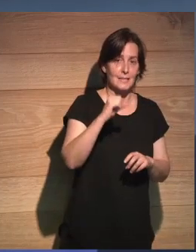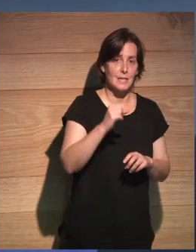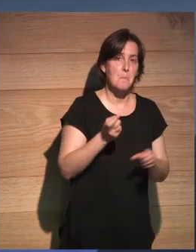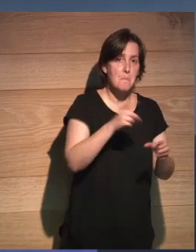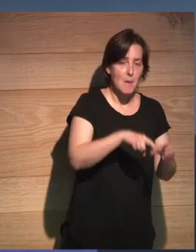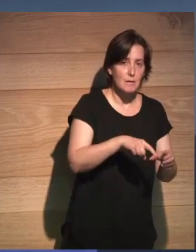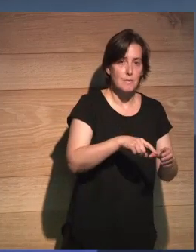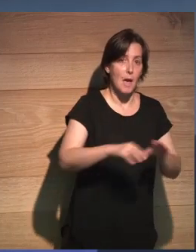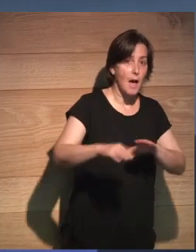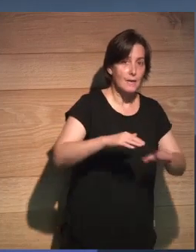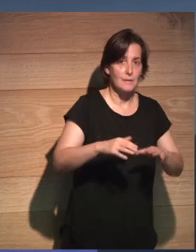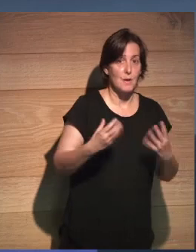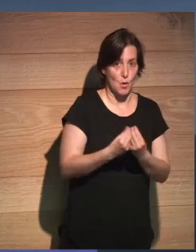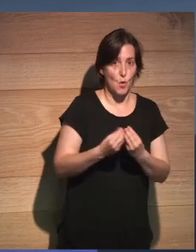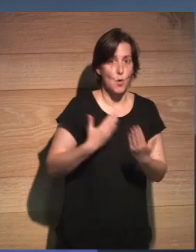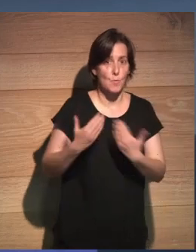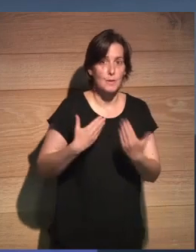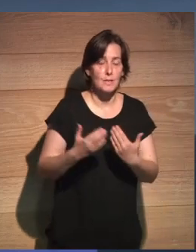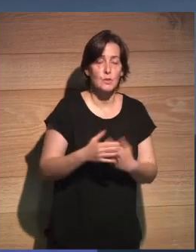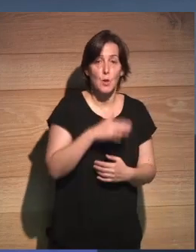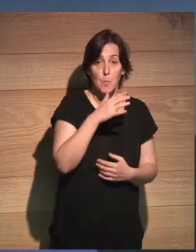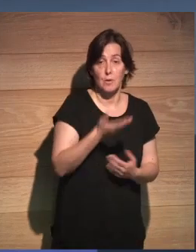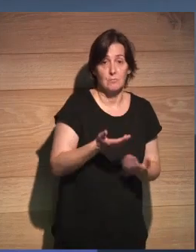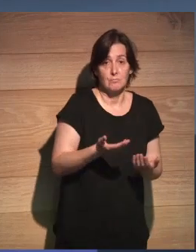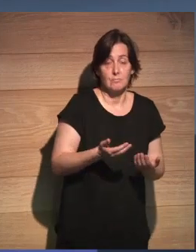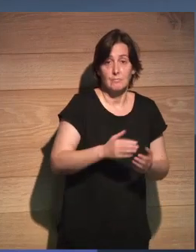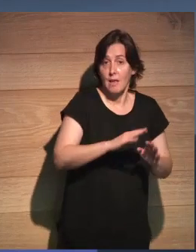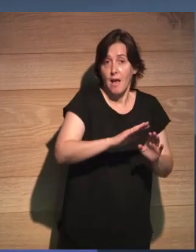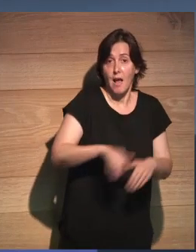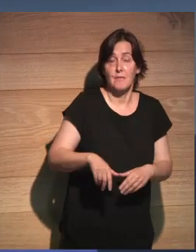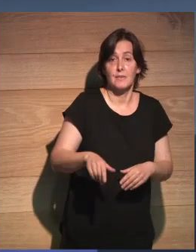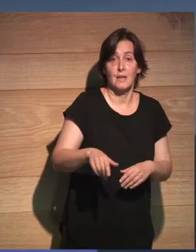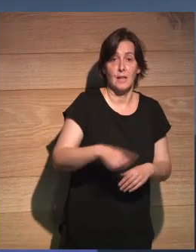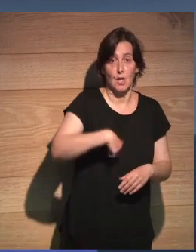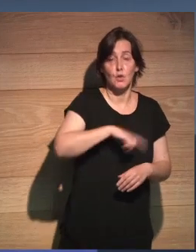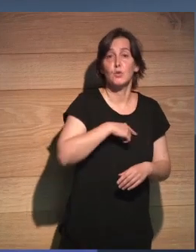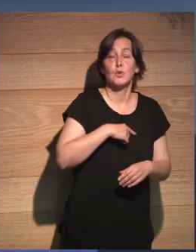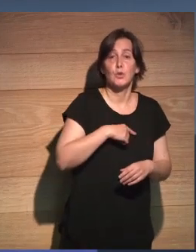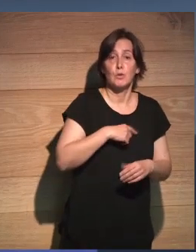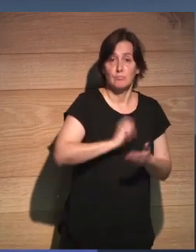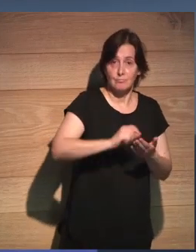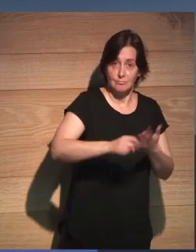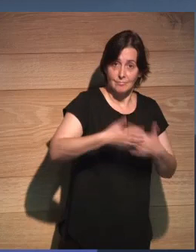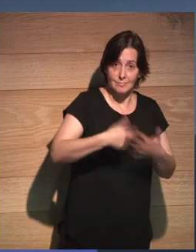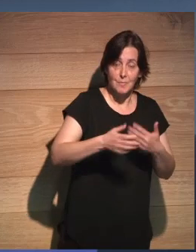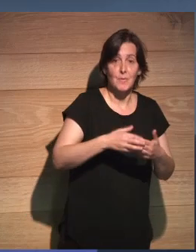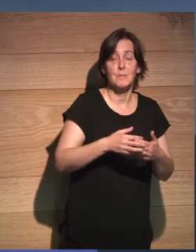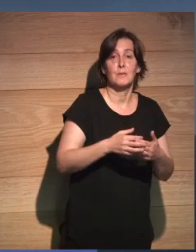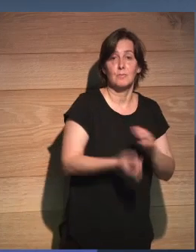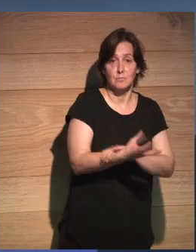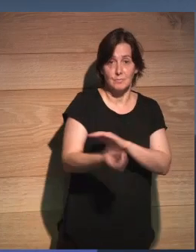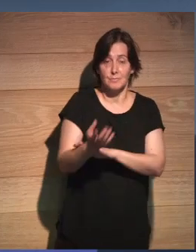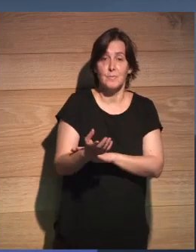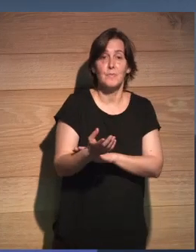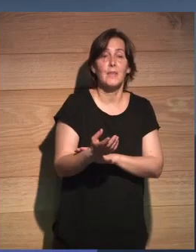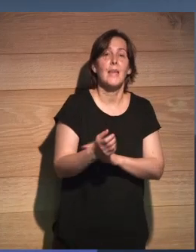activamente en The Conversation, pues al fin y al cabo son los autores de los artículos de divulgación los que dan sentido